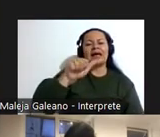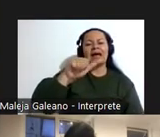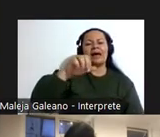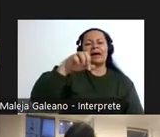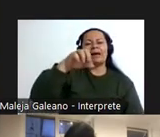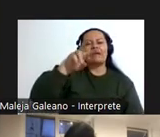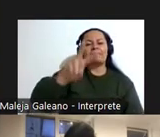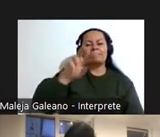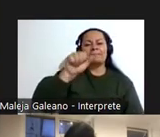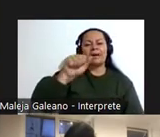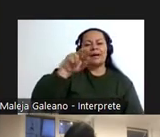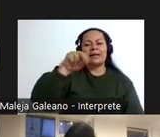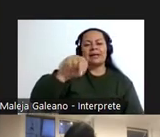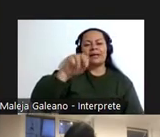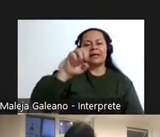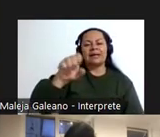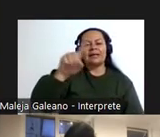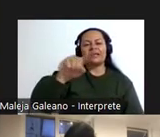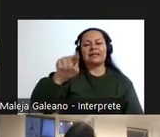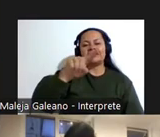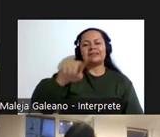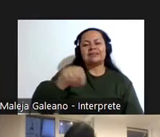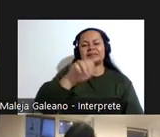apellidos. El nombre de mamá,